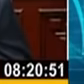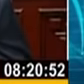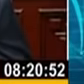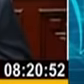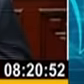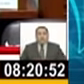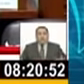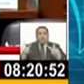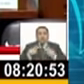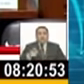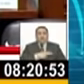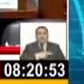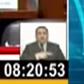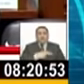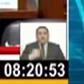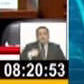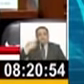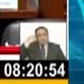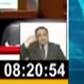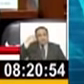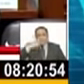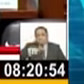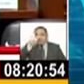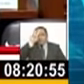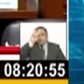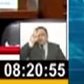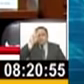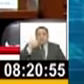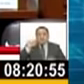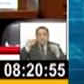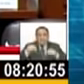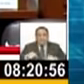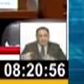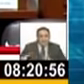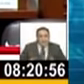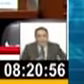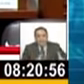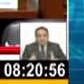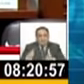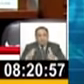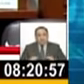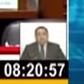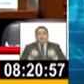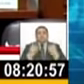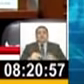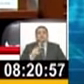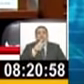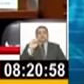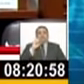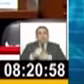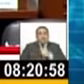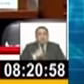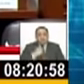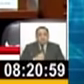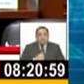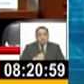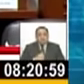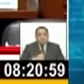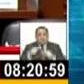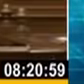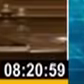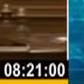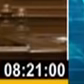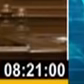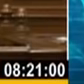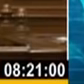Bueno, yo creo que lamentablemente el discurso de Martín Vizcarra no fue adecuado, no fue un discurso adecuado, no se